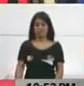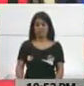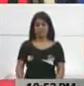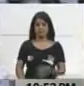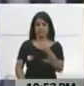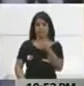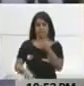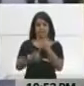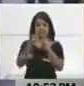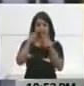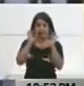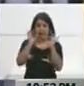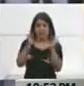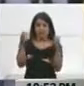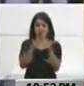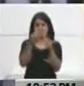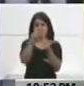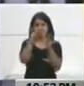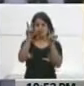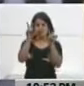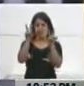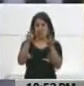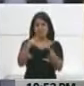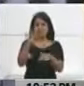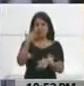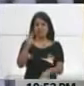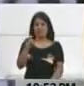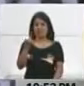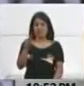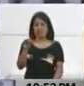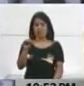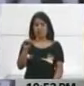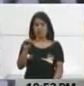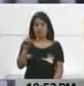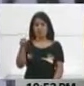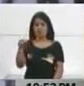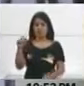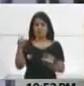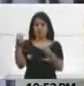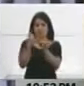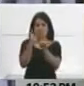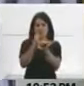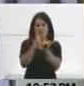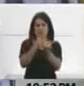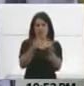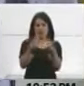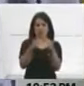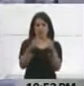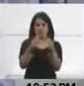Alerta de COPEI, año 74, Eduardo Fernández, AD iniciará persecución de funcionarios públicos.